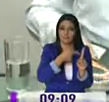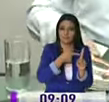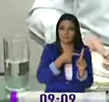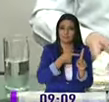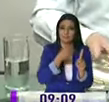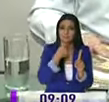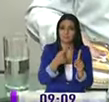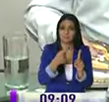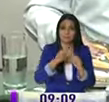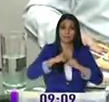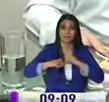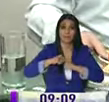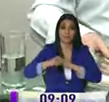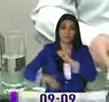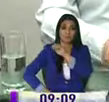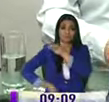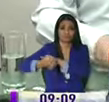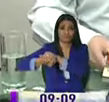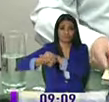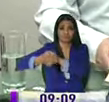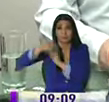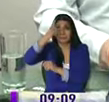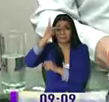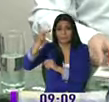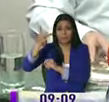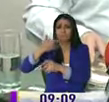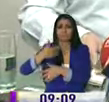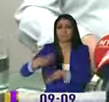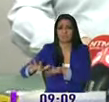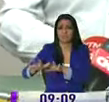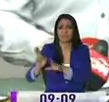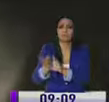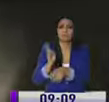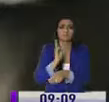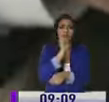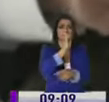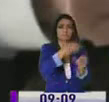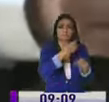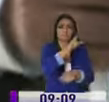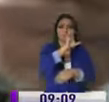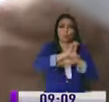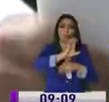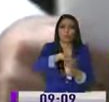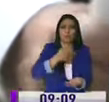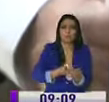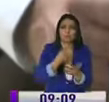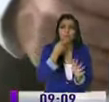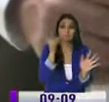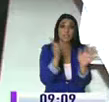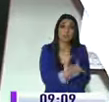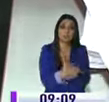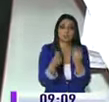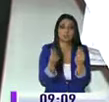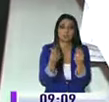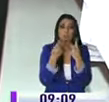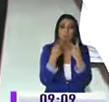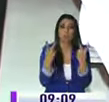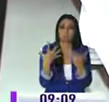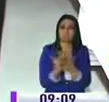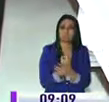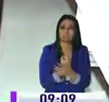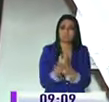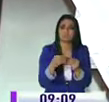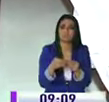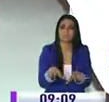de lado el trámite de asilo político en perú para retornar a nuestro país y denunciar el supuesto delito de peculado que se habría